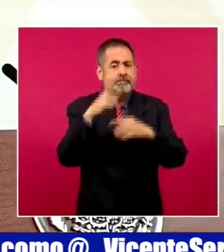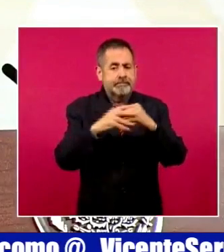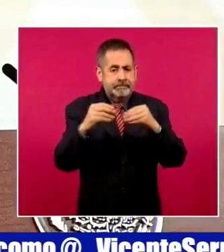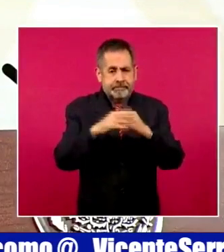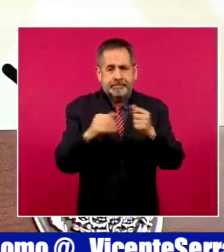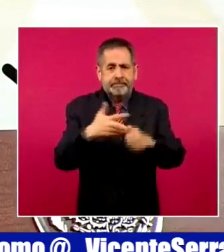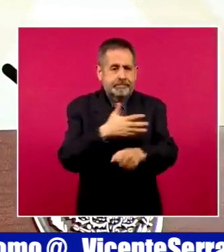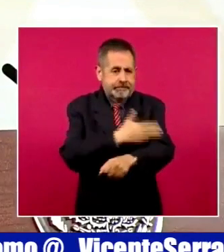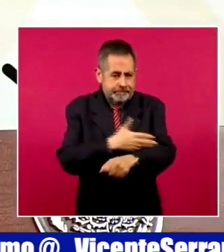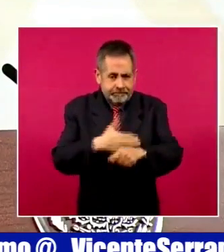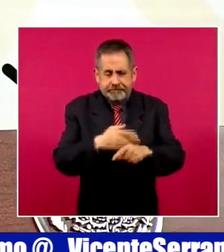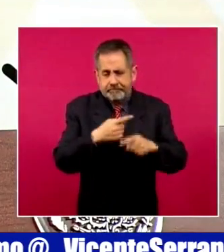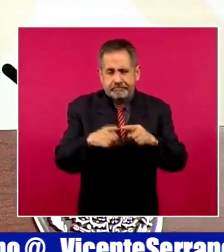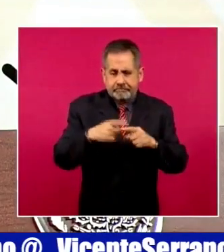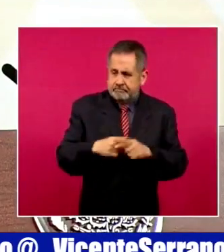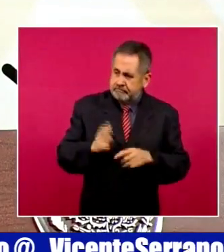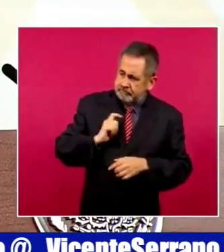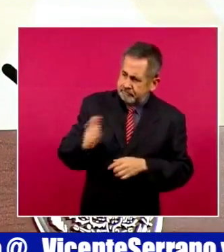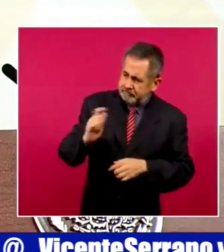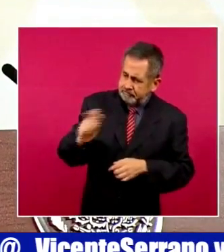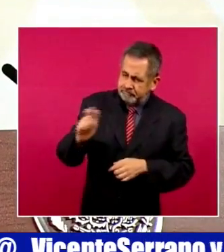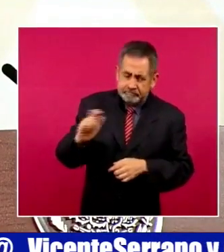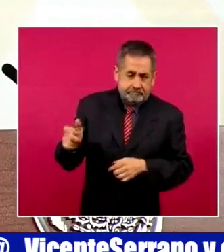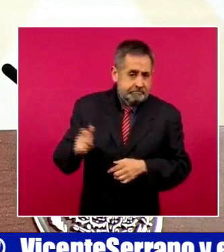frutales, maderables.